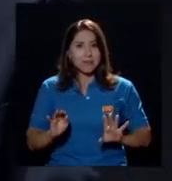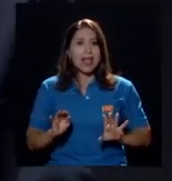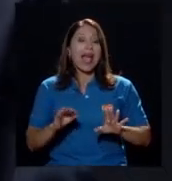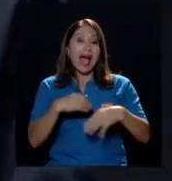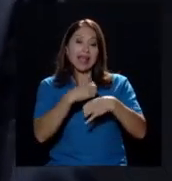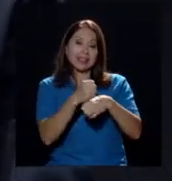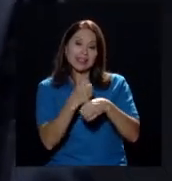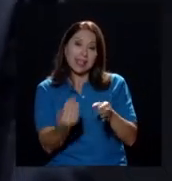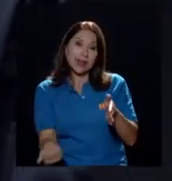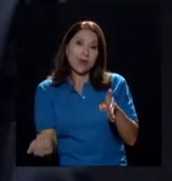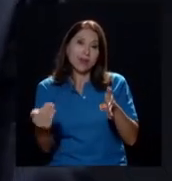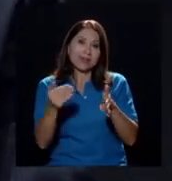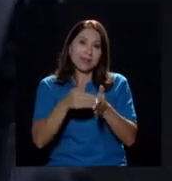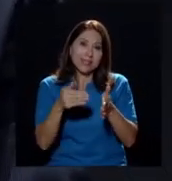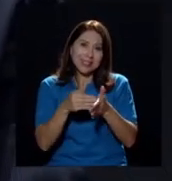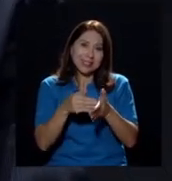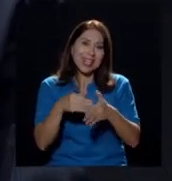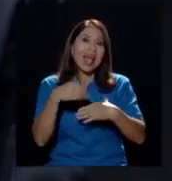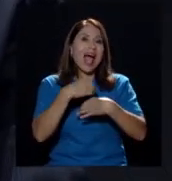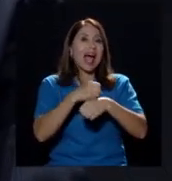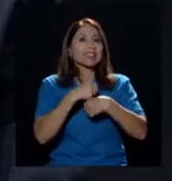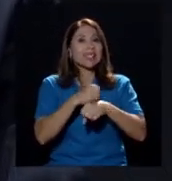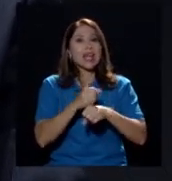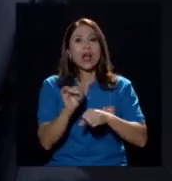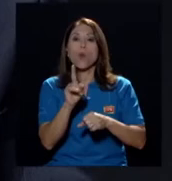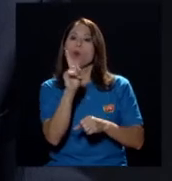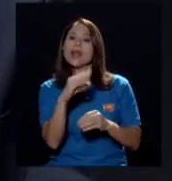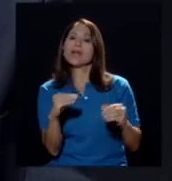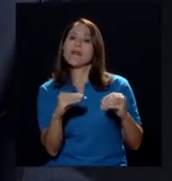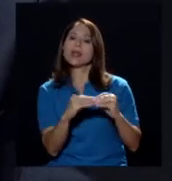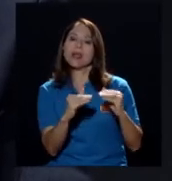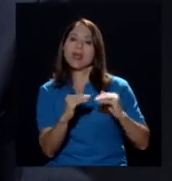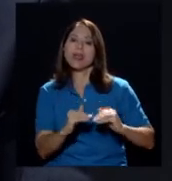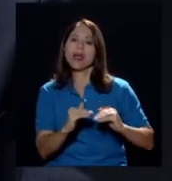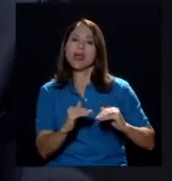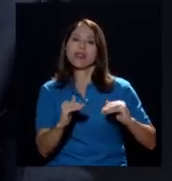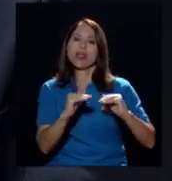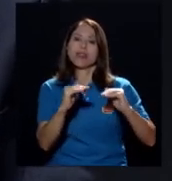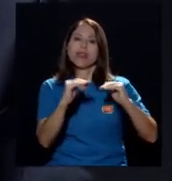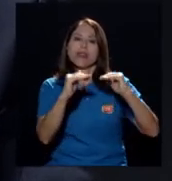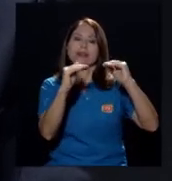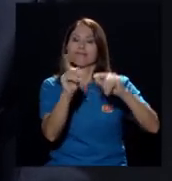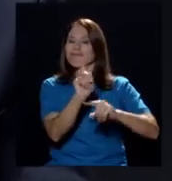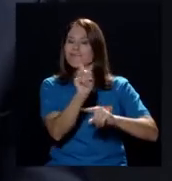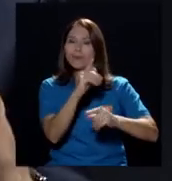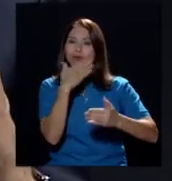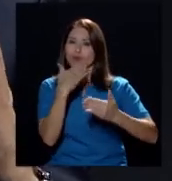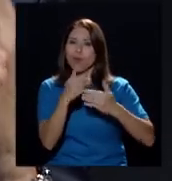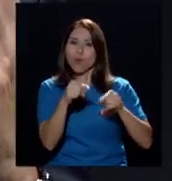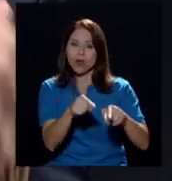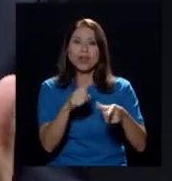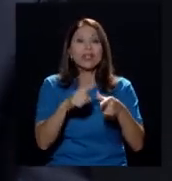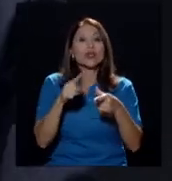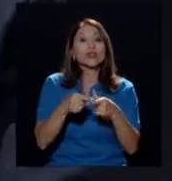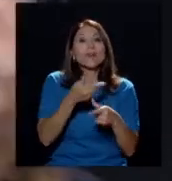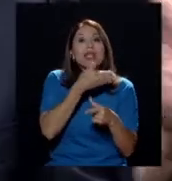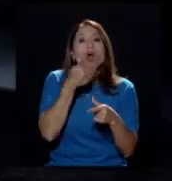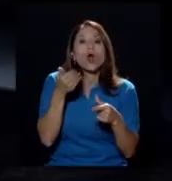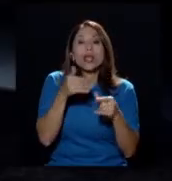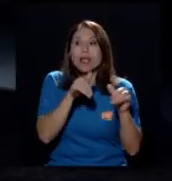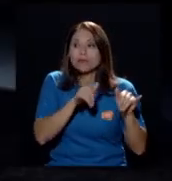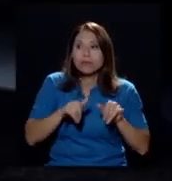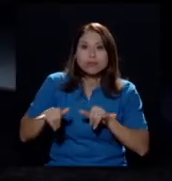vertical me parece que sería impráctico y probablemente inconveniente entonces de lo que se trata es de una mejor coordinación